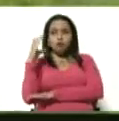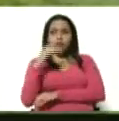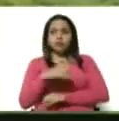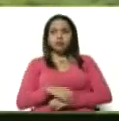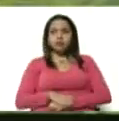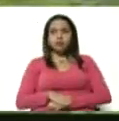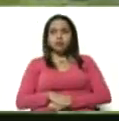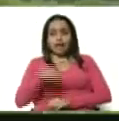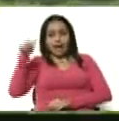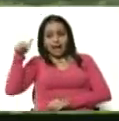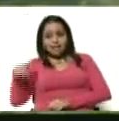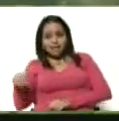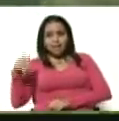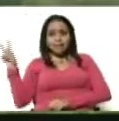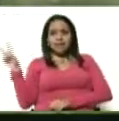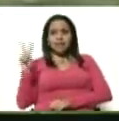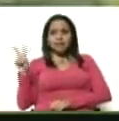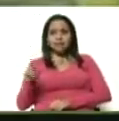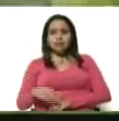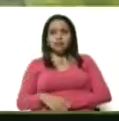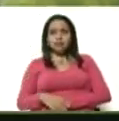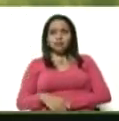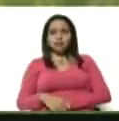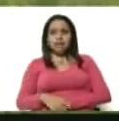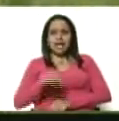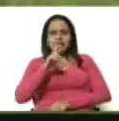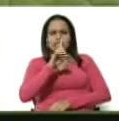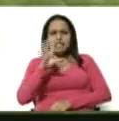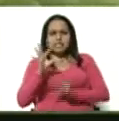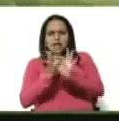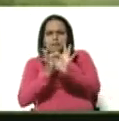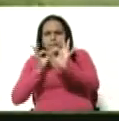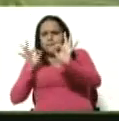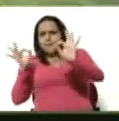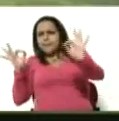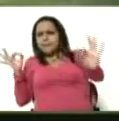Aquí estamos en Venezuela, solo 15 metros de separación.